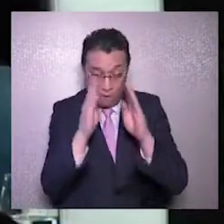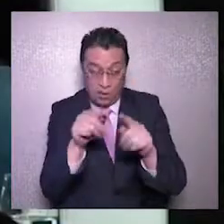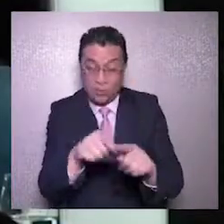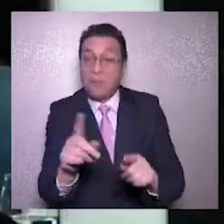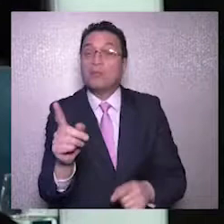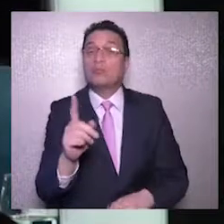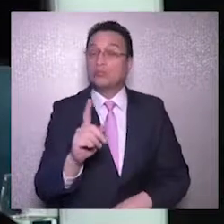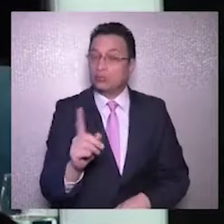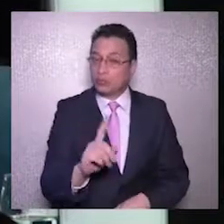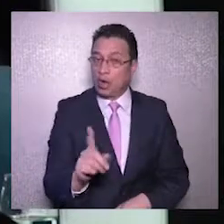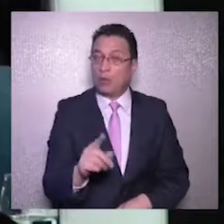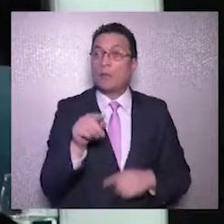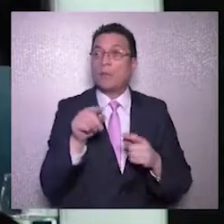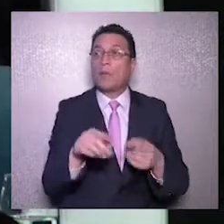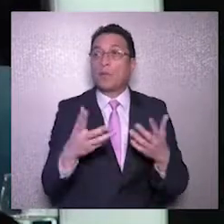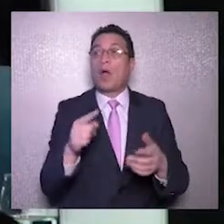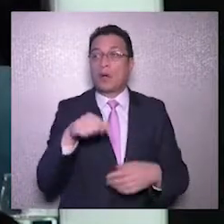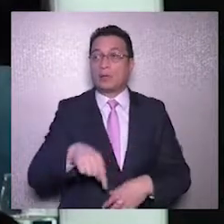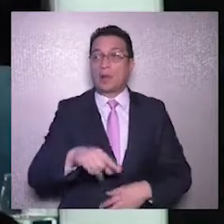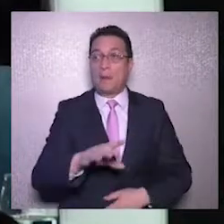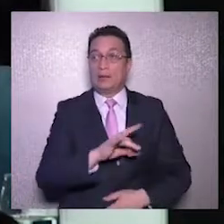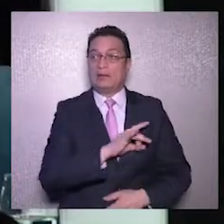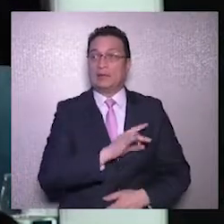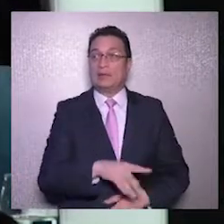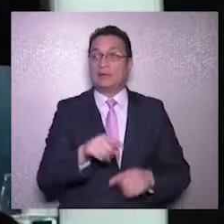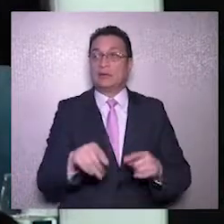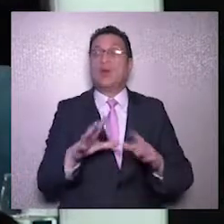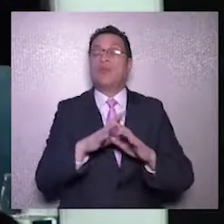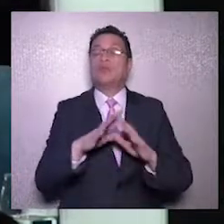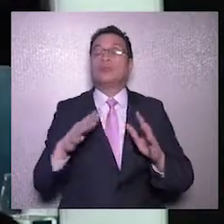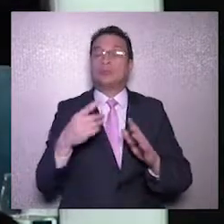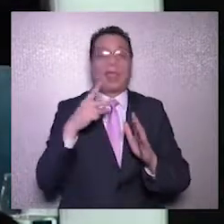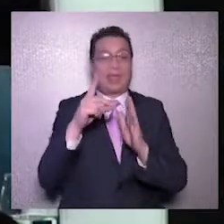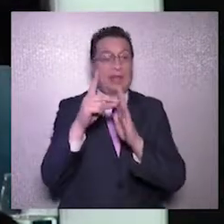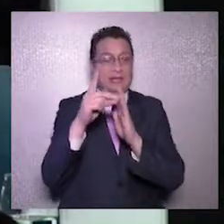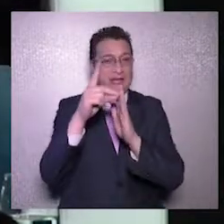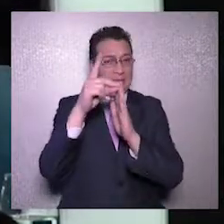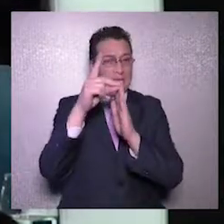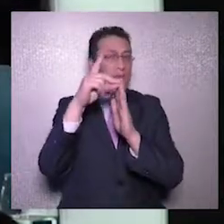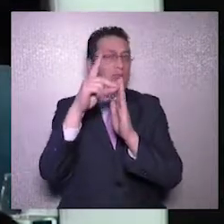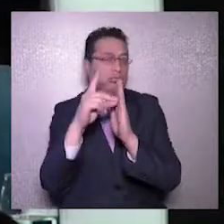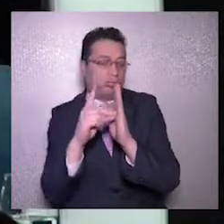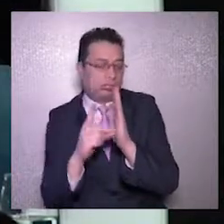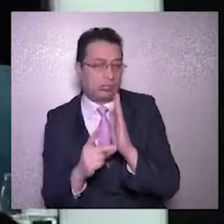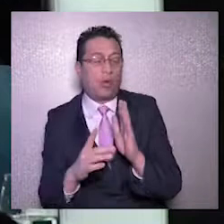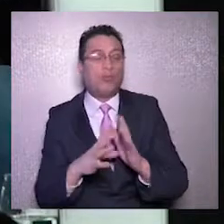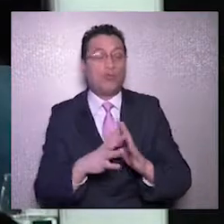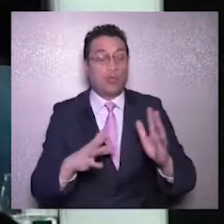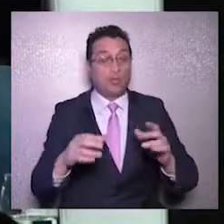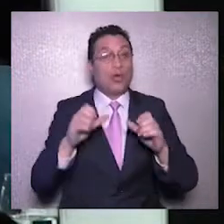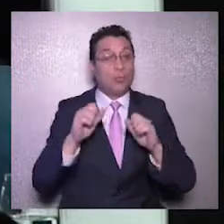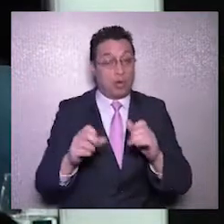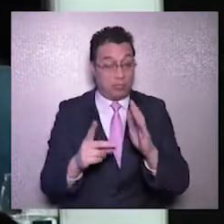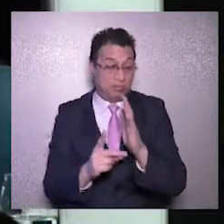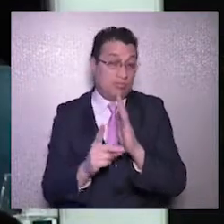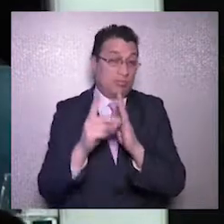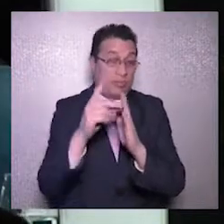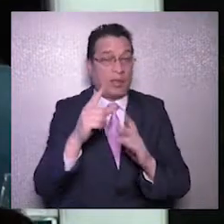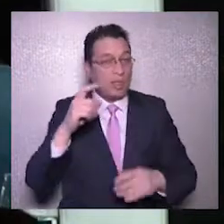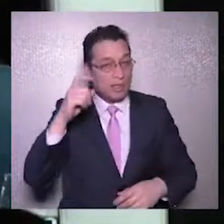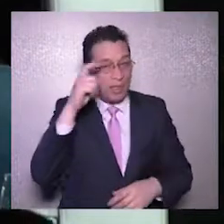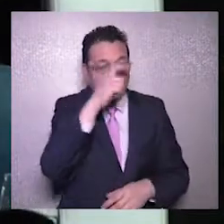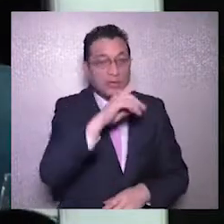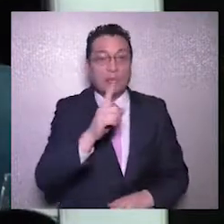desarrollo, nosotros estamos en un país que de verdad es un país subdesarrollado con muy pocas posibilidades de desarrollarse, en relación si es que no